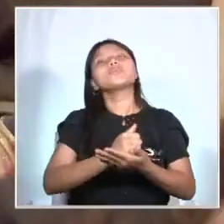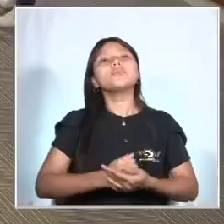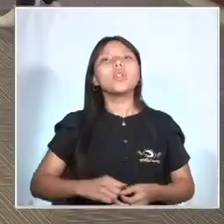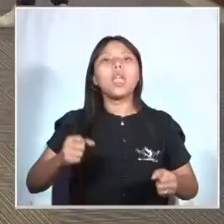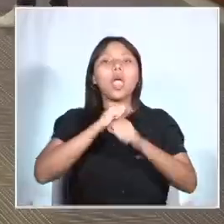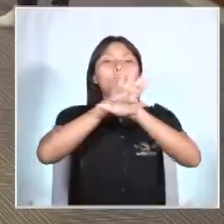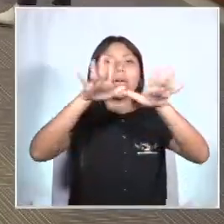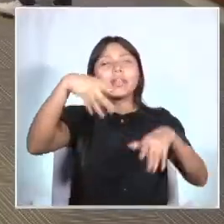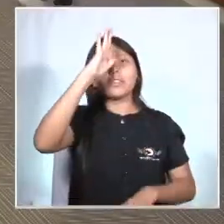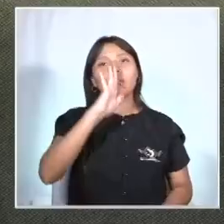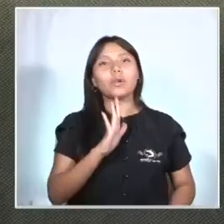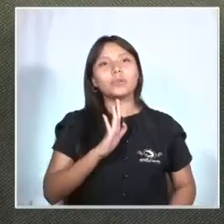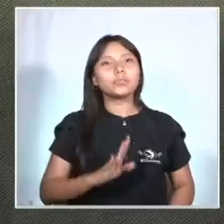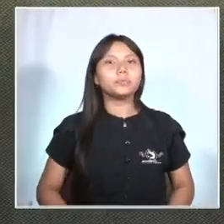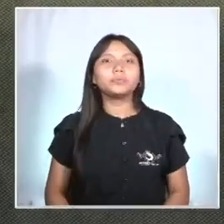Bendito Dios.